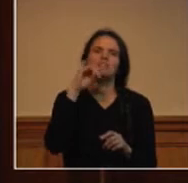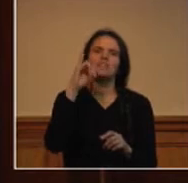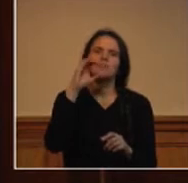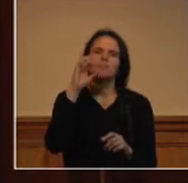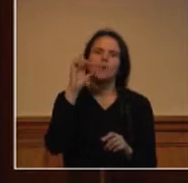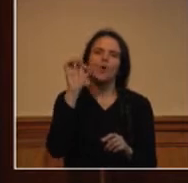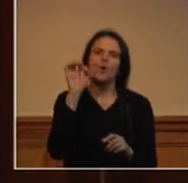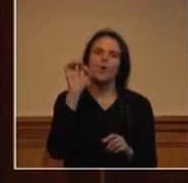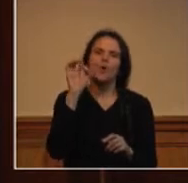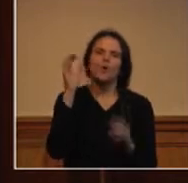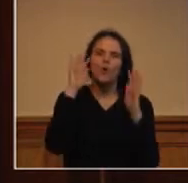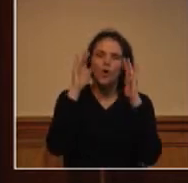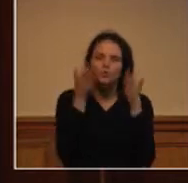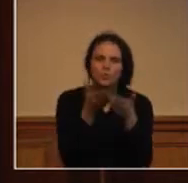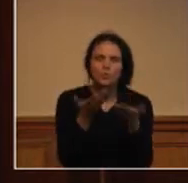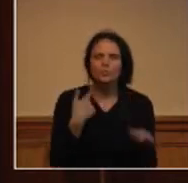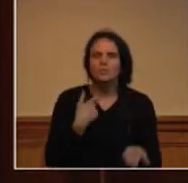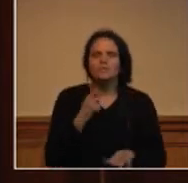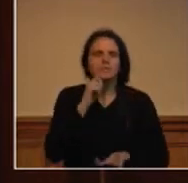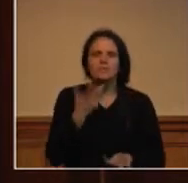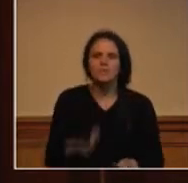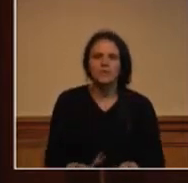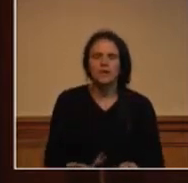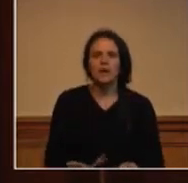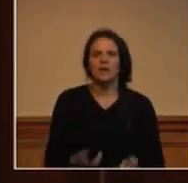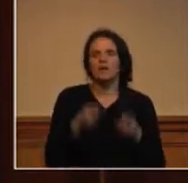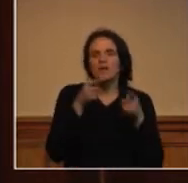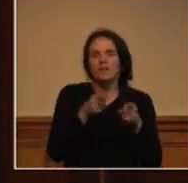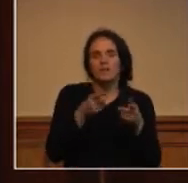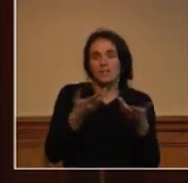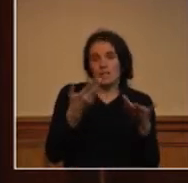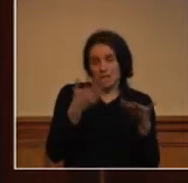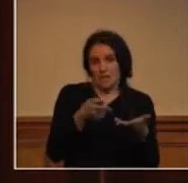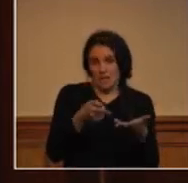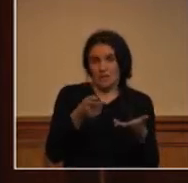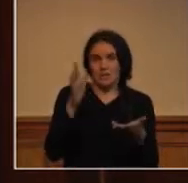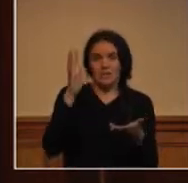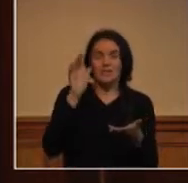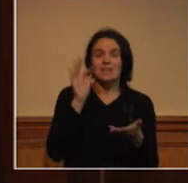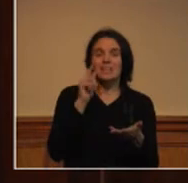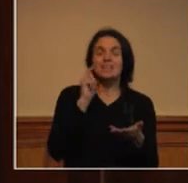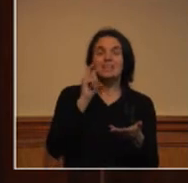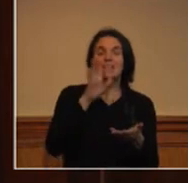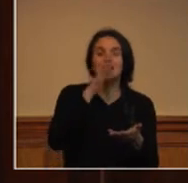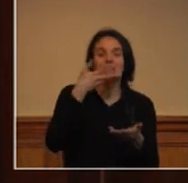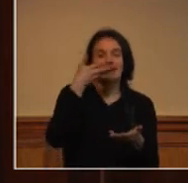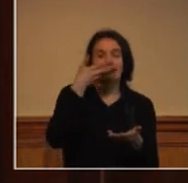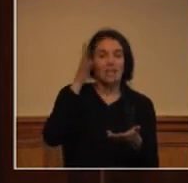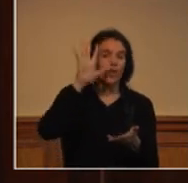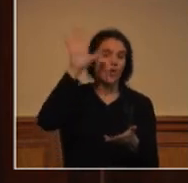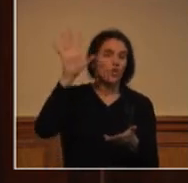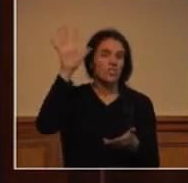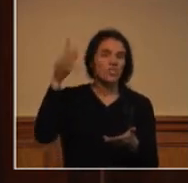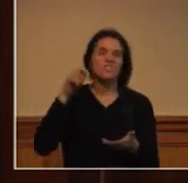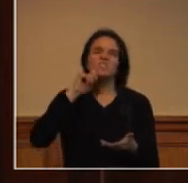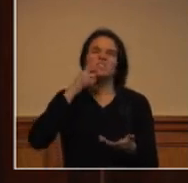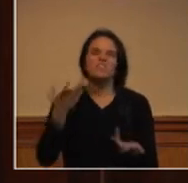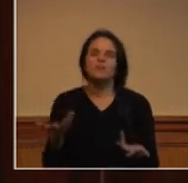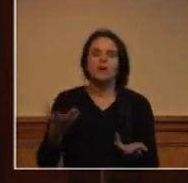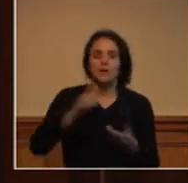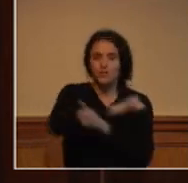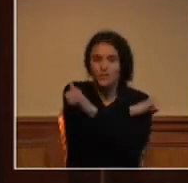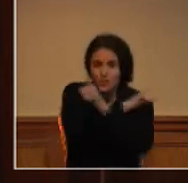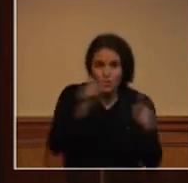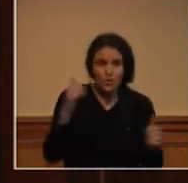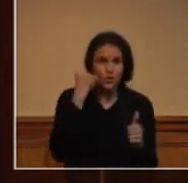Elizabeth Dickens, Robert Hudap, todas las personas que formularon la teoría, y dice, esto significa que no todos los